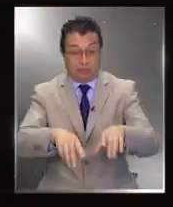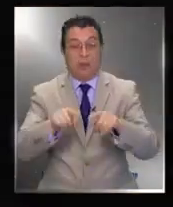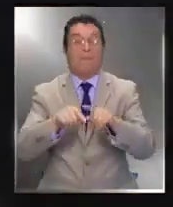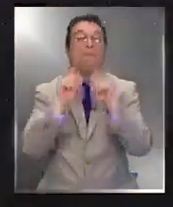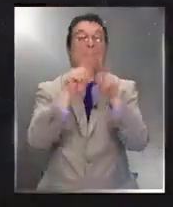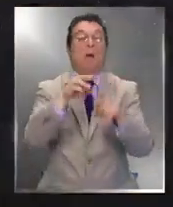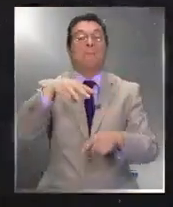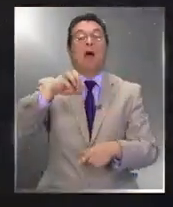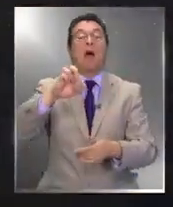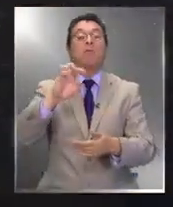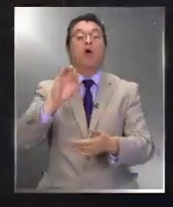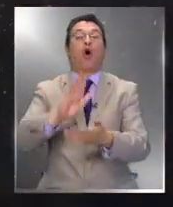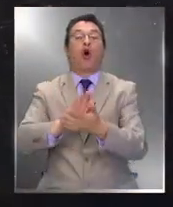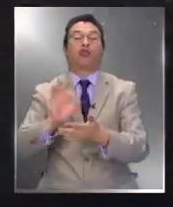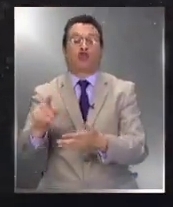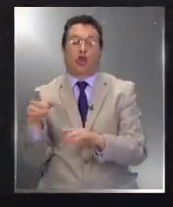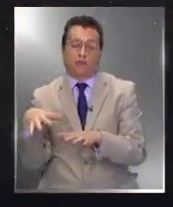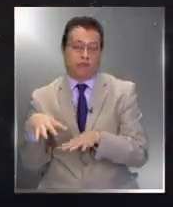Mapocho.